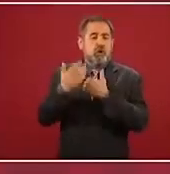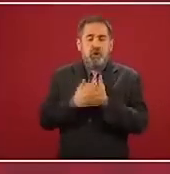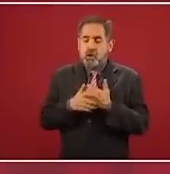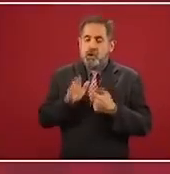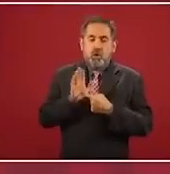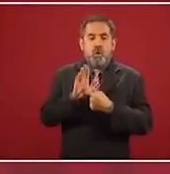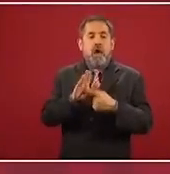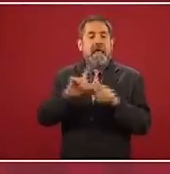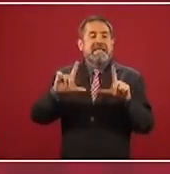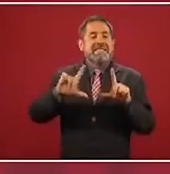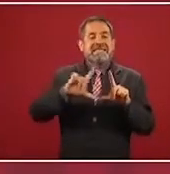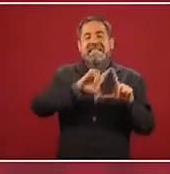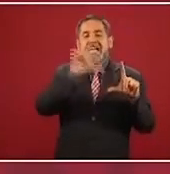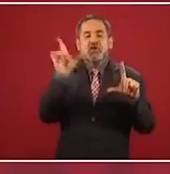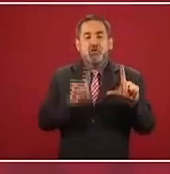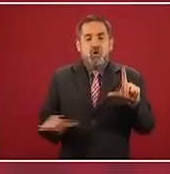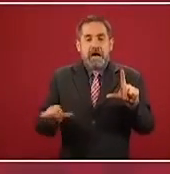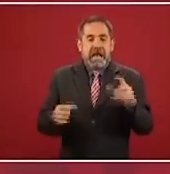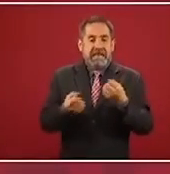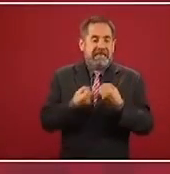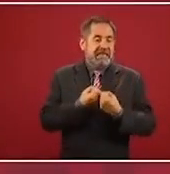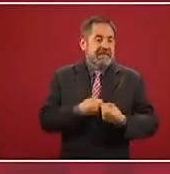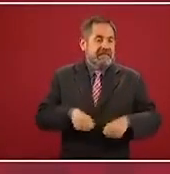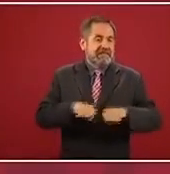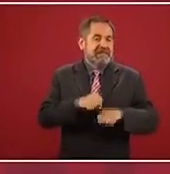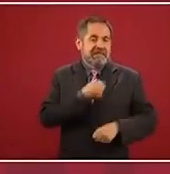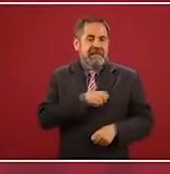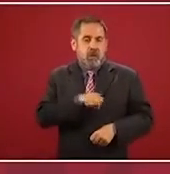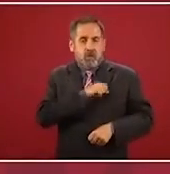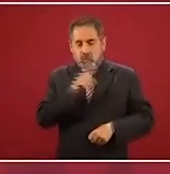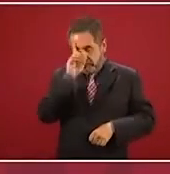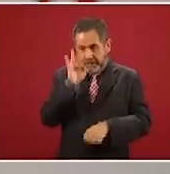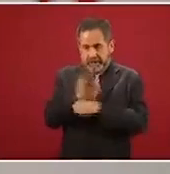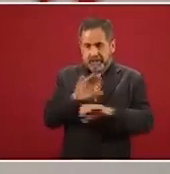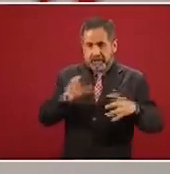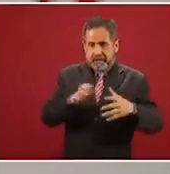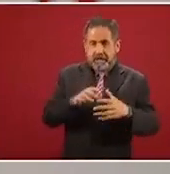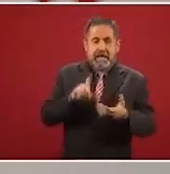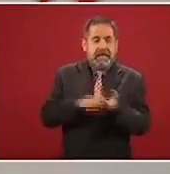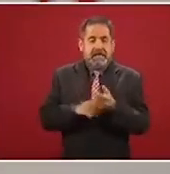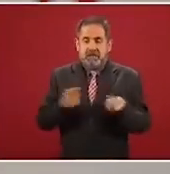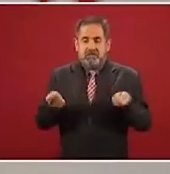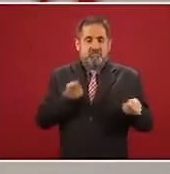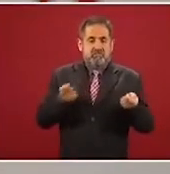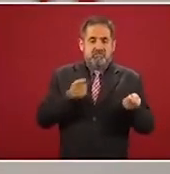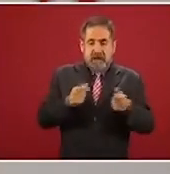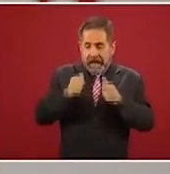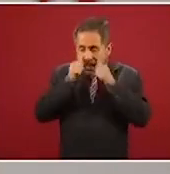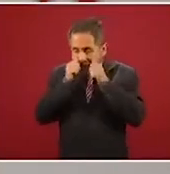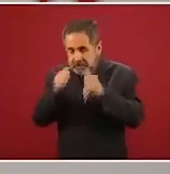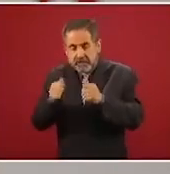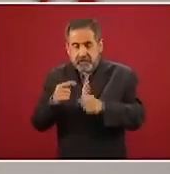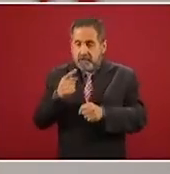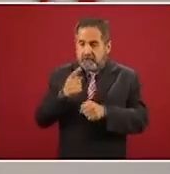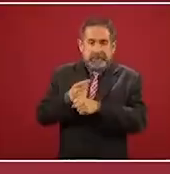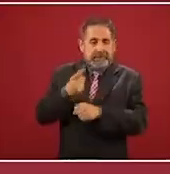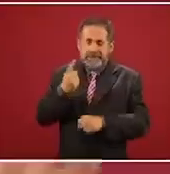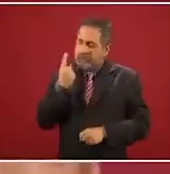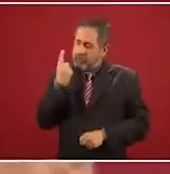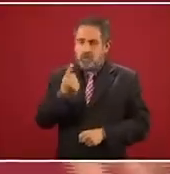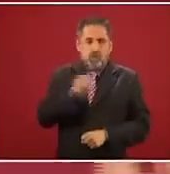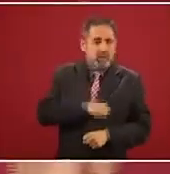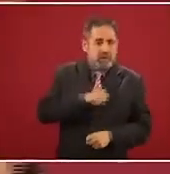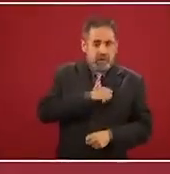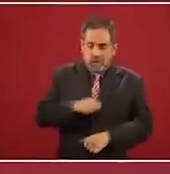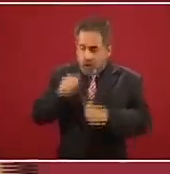único nacional de salud para el bienestar, que está basado en este modelo de atención primaria de la salud, y